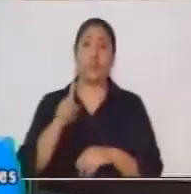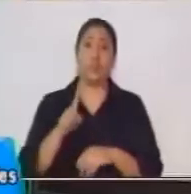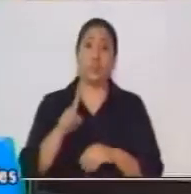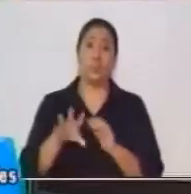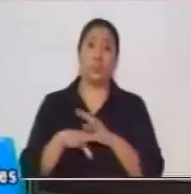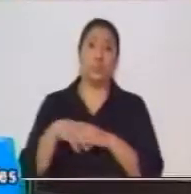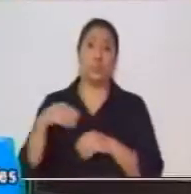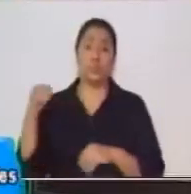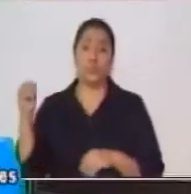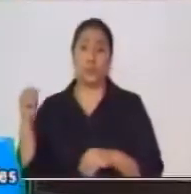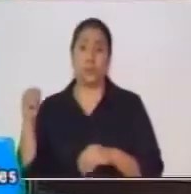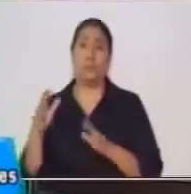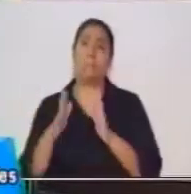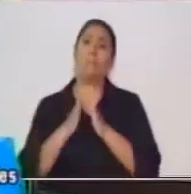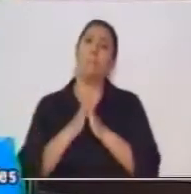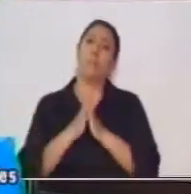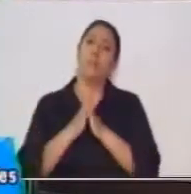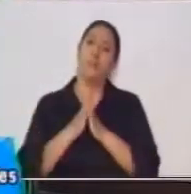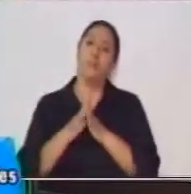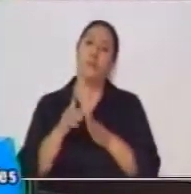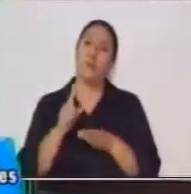favor, utiliza